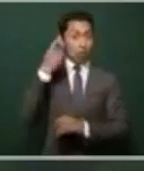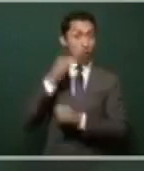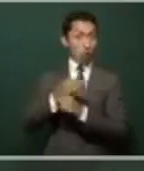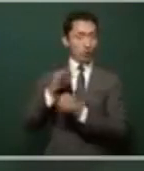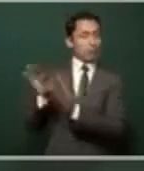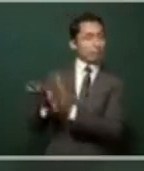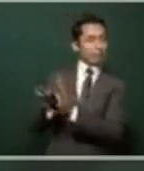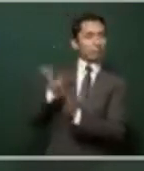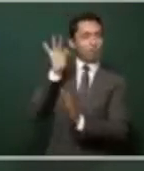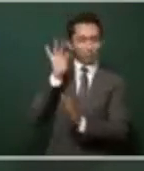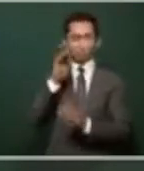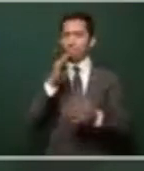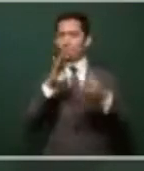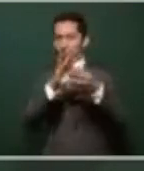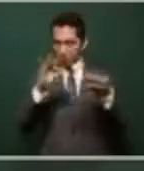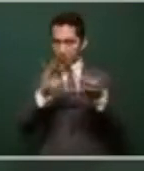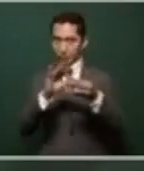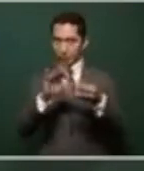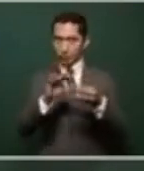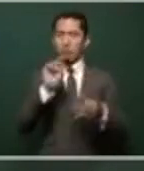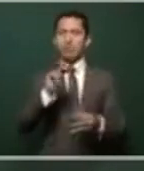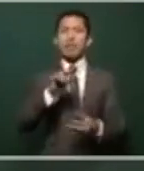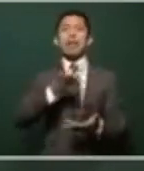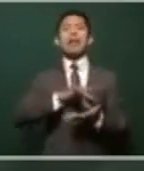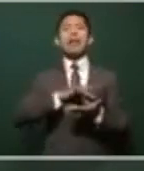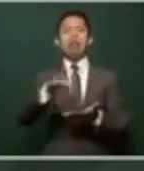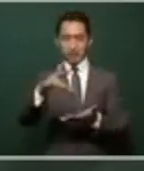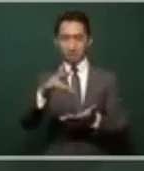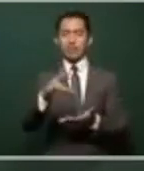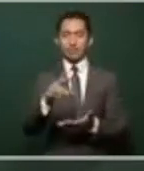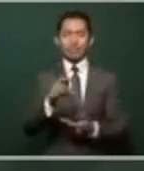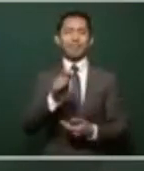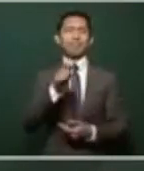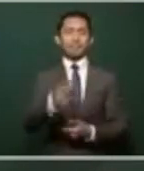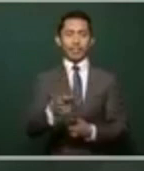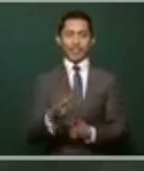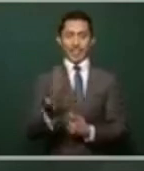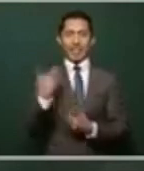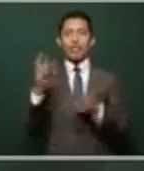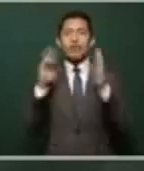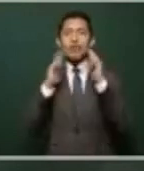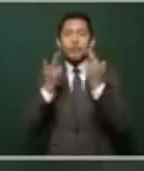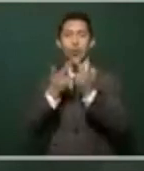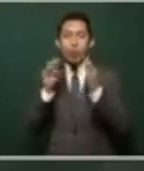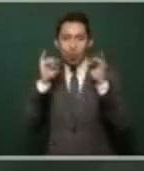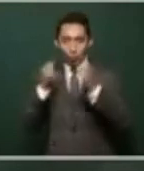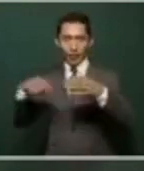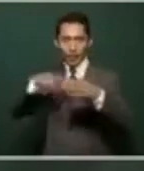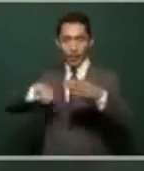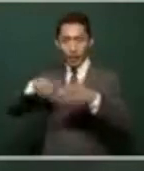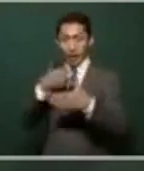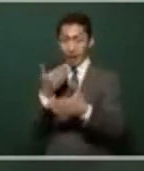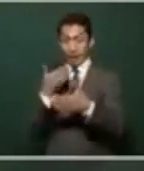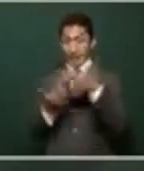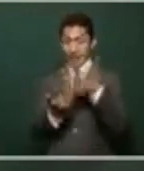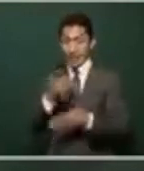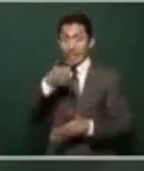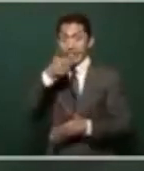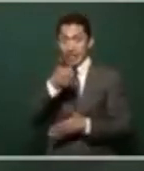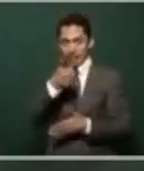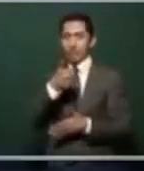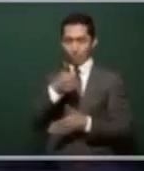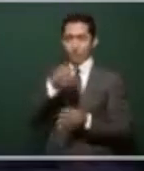que agradezco que la reunión del Gabinete de Seguridad a las 6 de la mañana haya